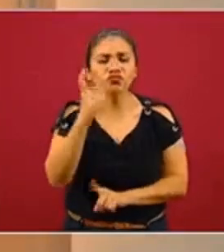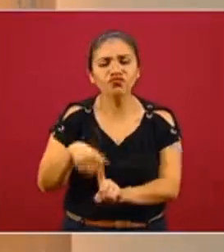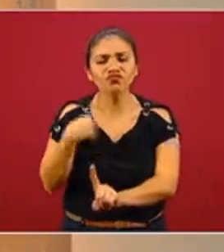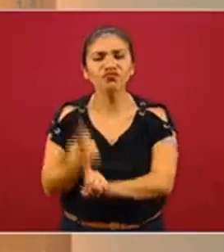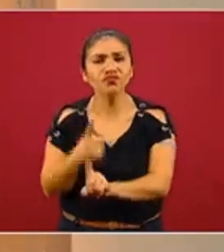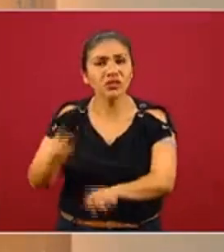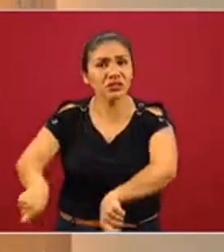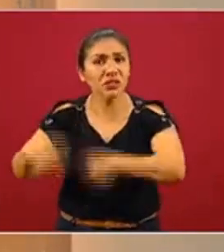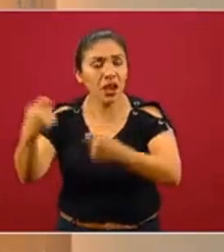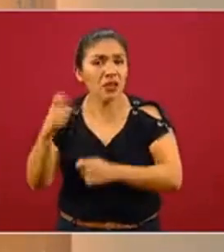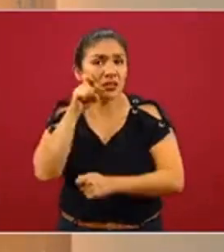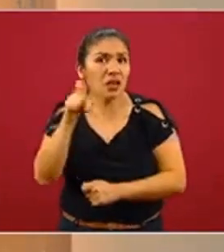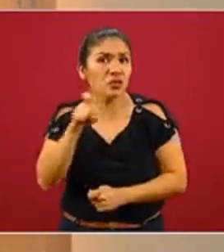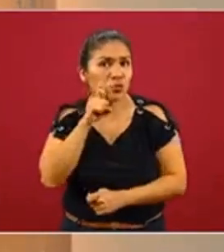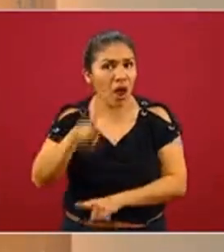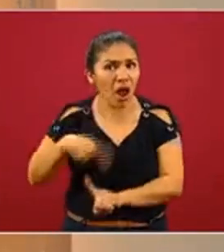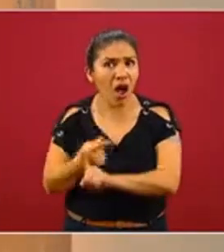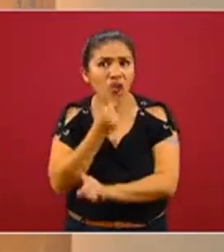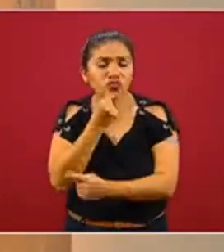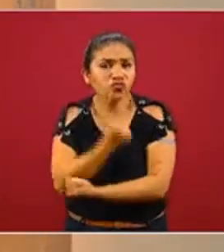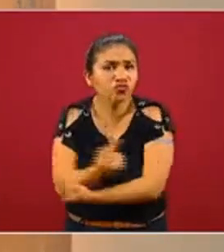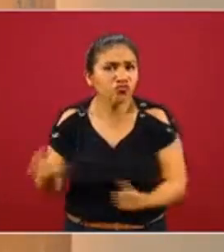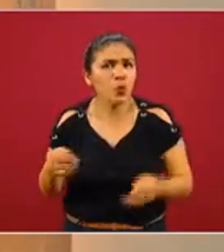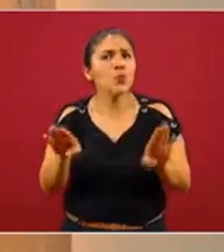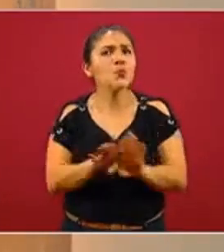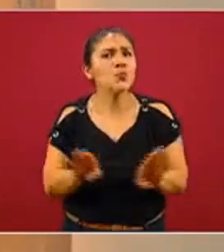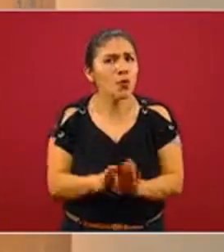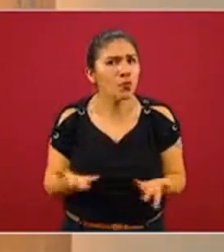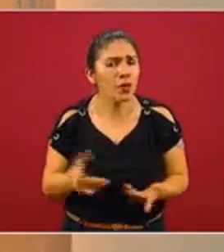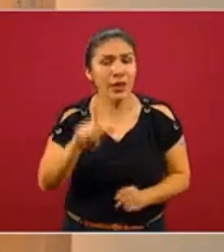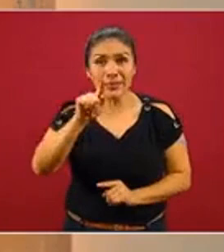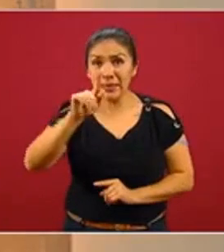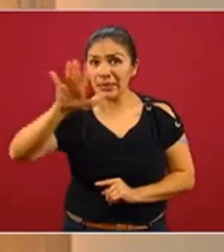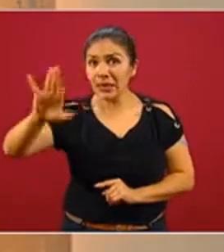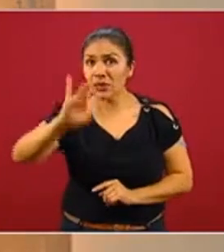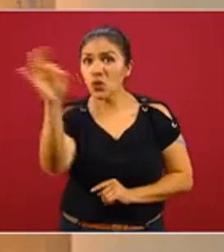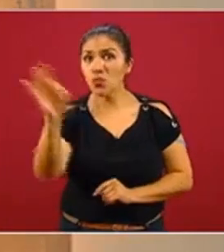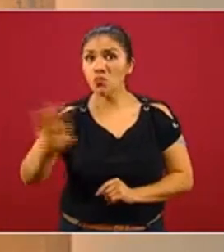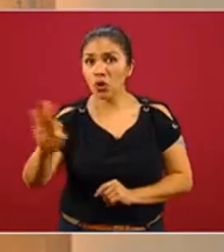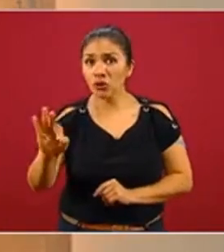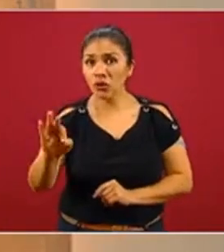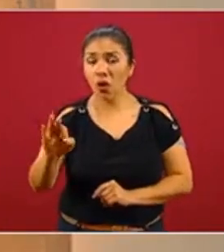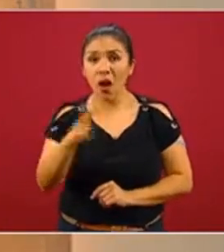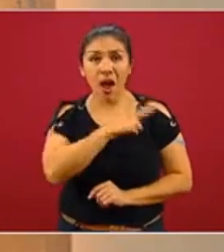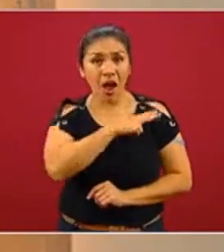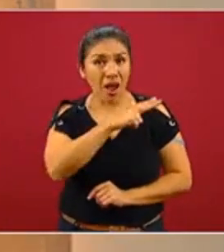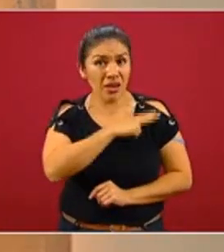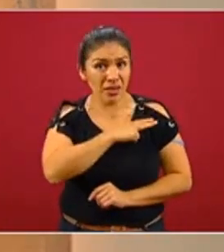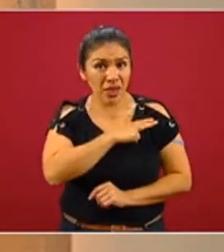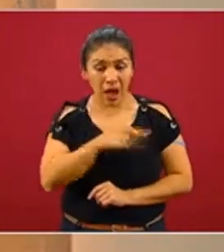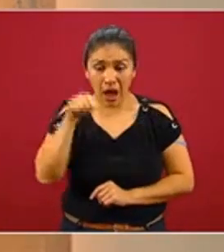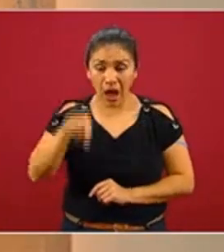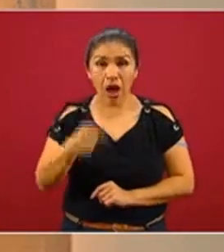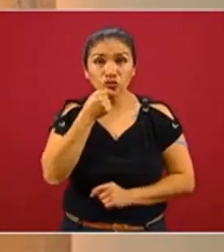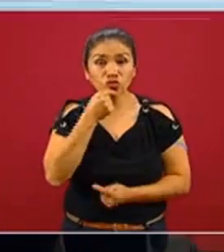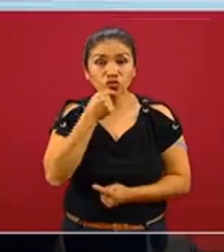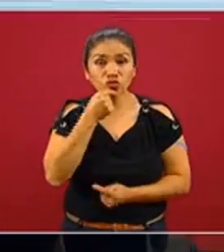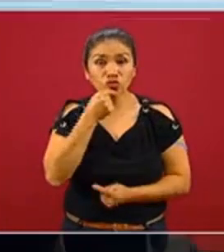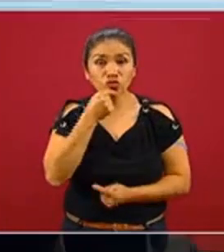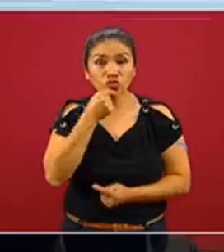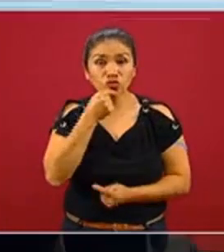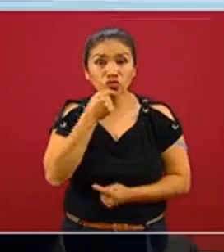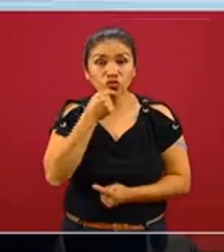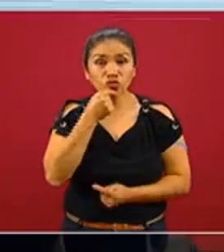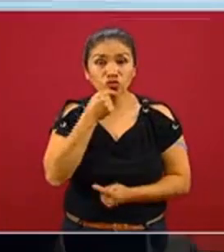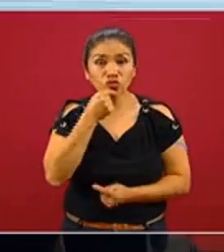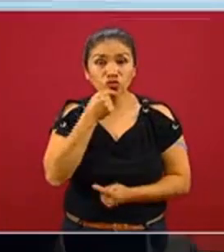en este momento? 75% de las lesiones que sufren niños y niñas en este